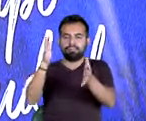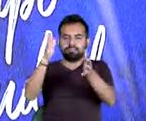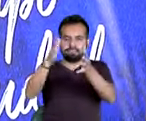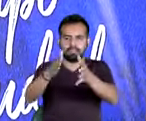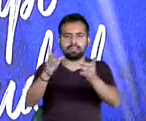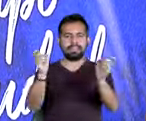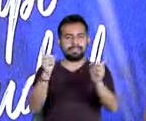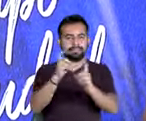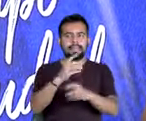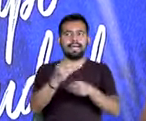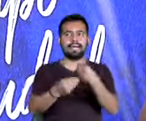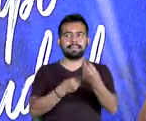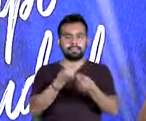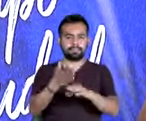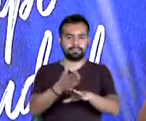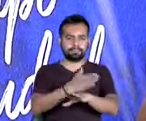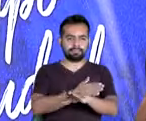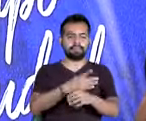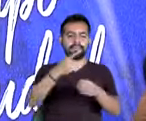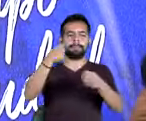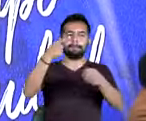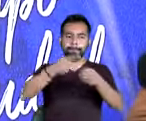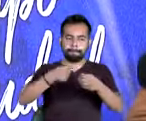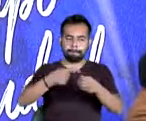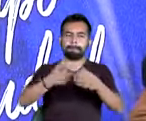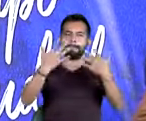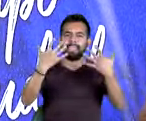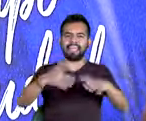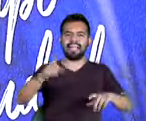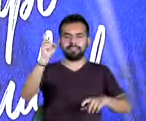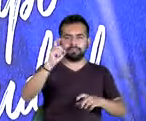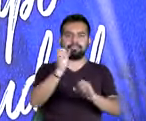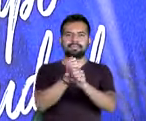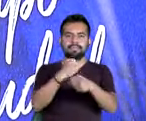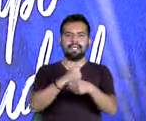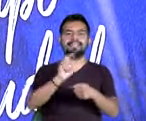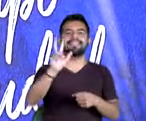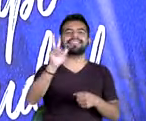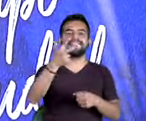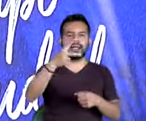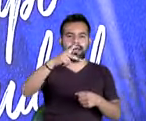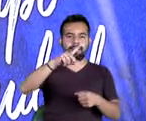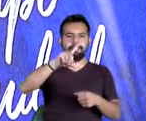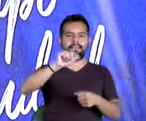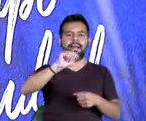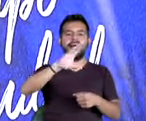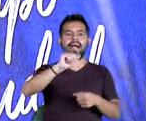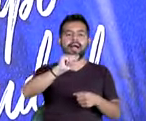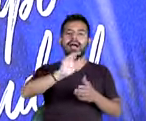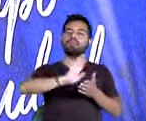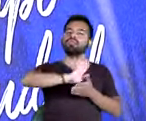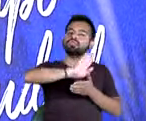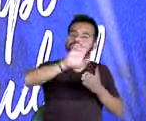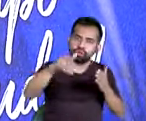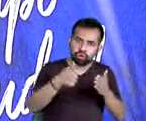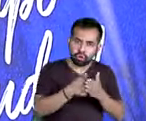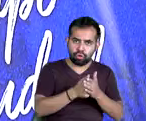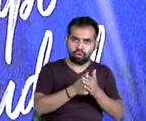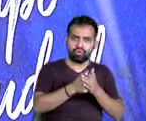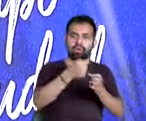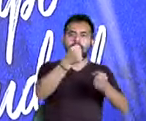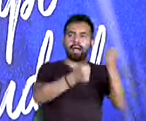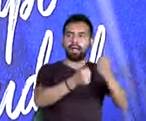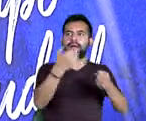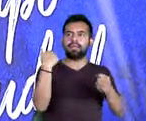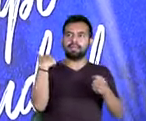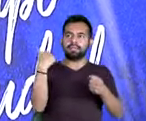tema fundamental, que Quito ya lo debe hacer, que es la famosa tercera placa. Todos nuestros autos deberían tener ya un chip para que sea